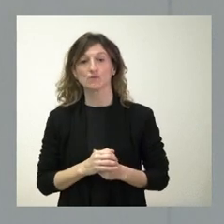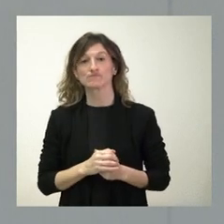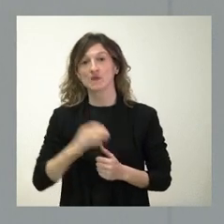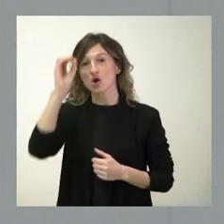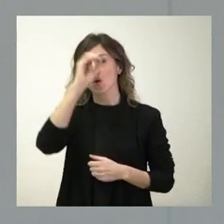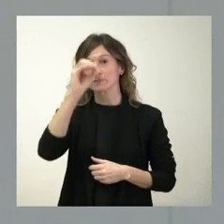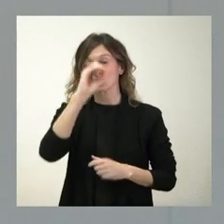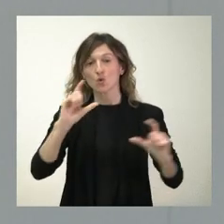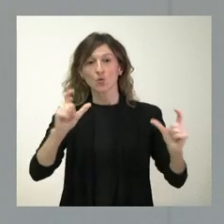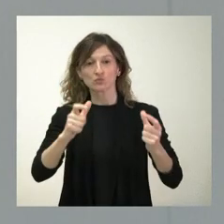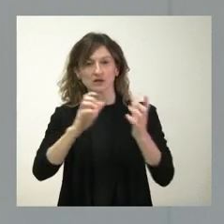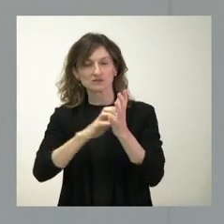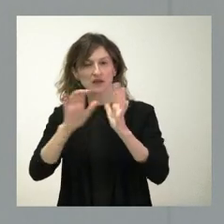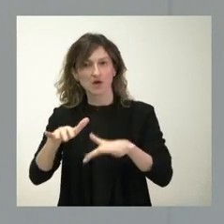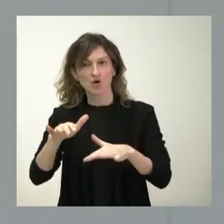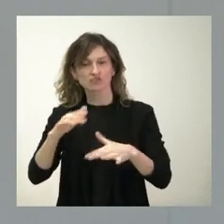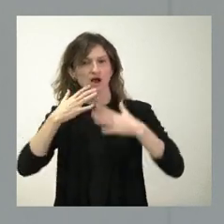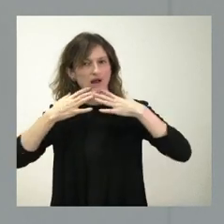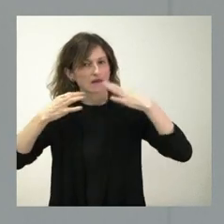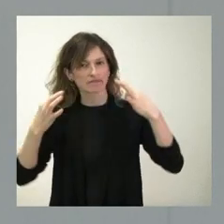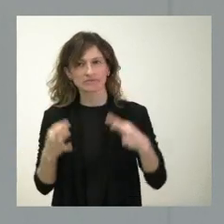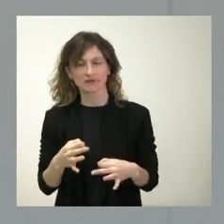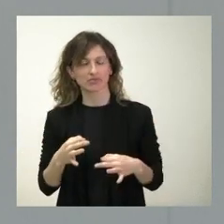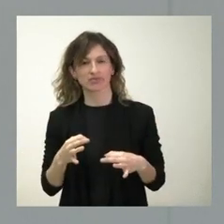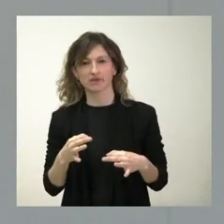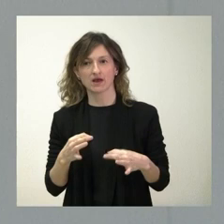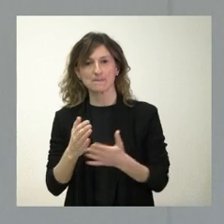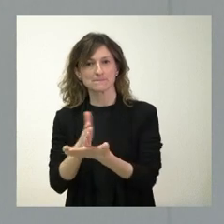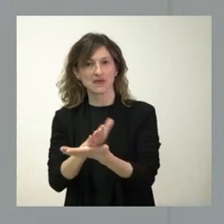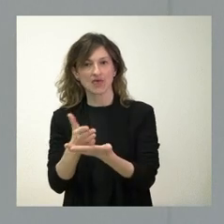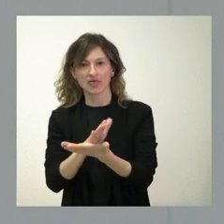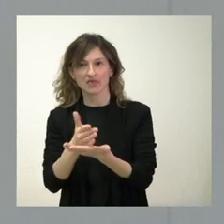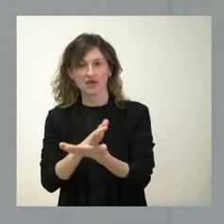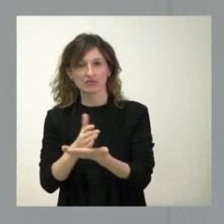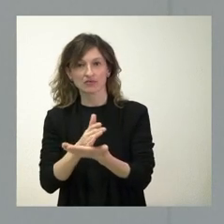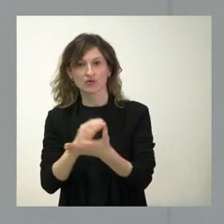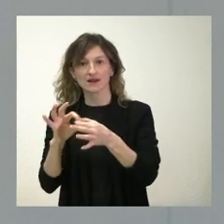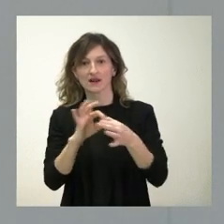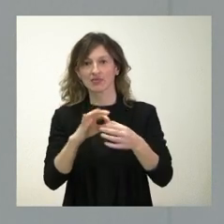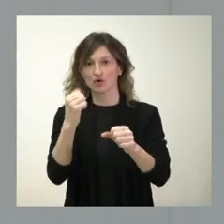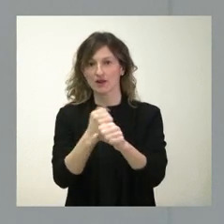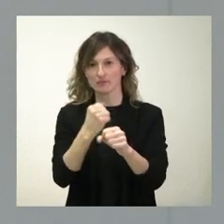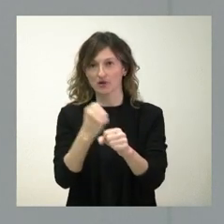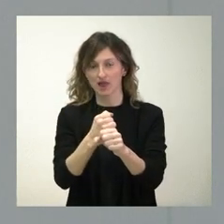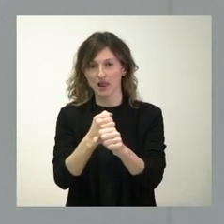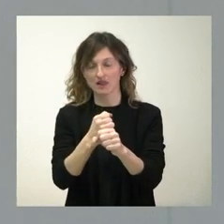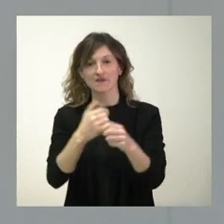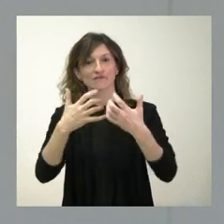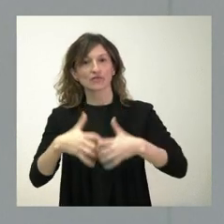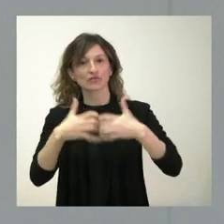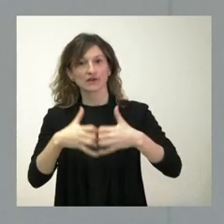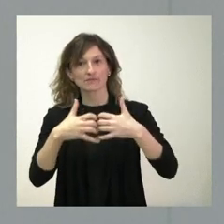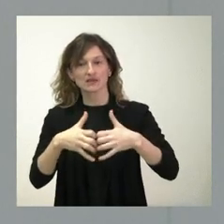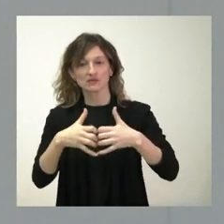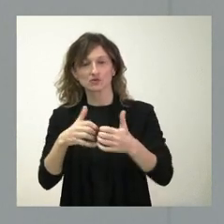es que la Junta de Castilla garantiza la mediación en las relaciones laborales y garantiza, por tanto, el funcionamiento de las